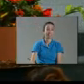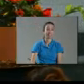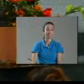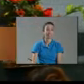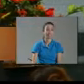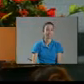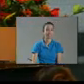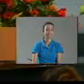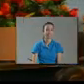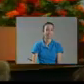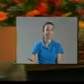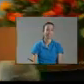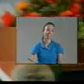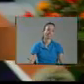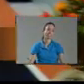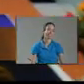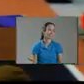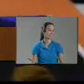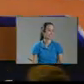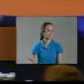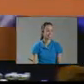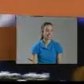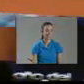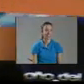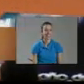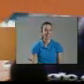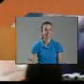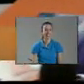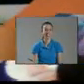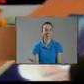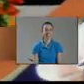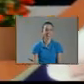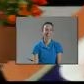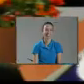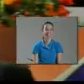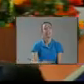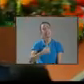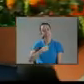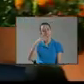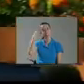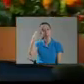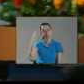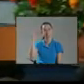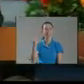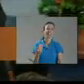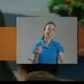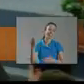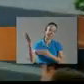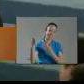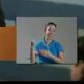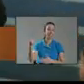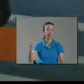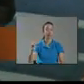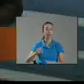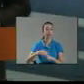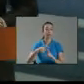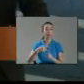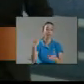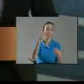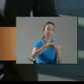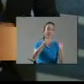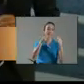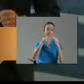Los hermanos de la iglesia siempre dicen, apóstol siempre hace lo mismo usted a esta hora. Un costillar ahí, hermano, bien,